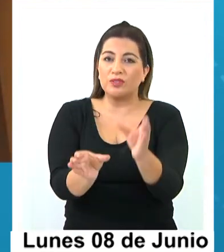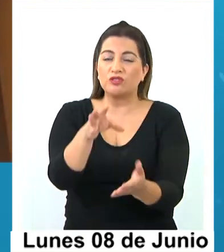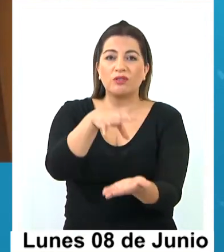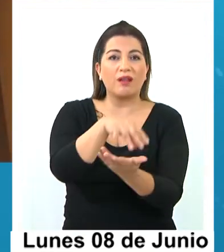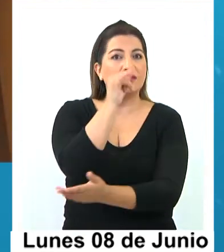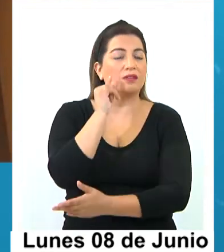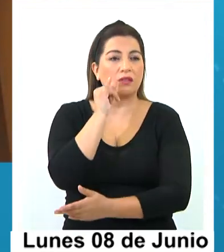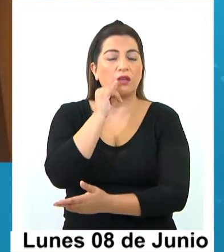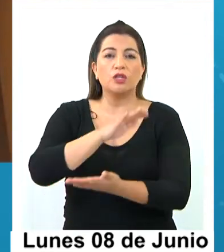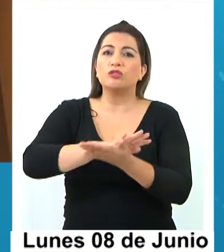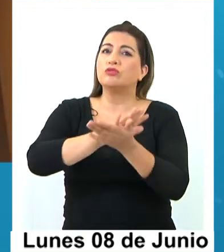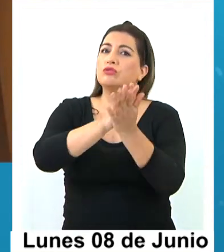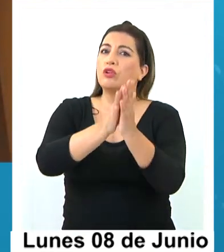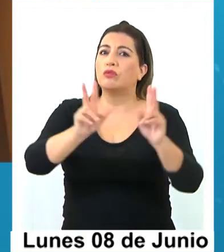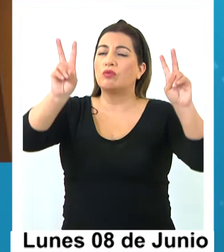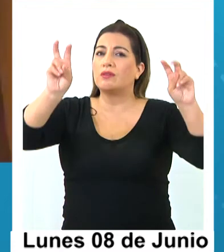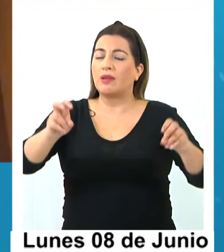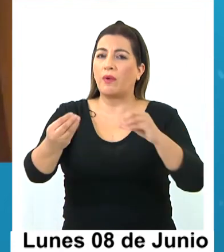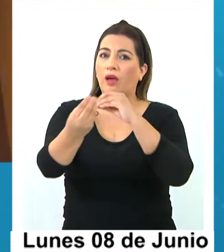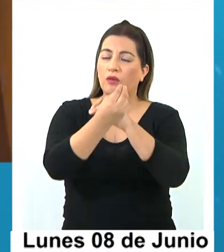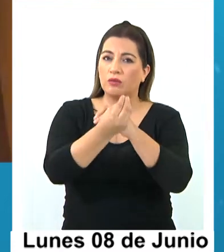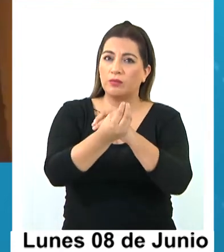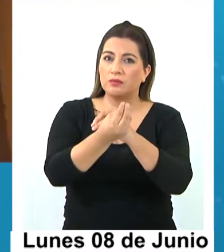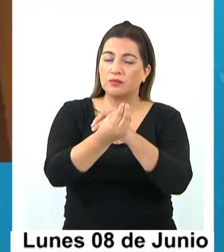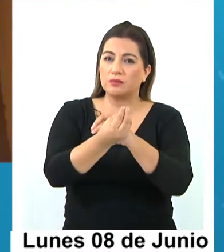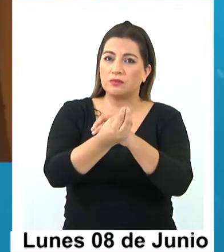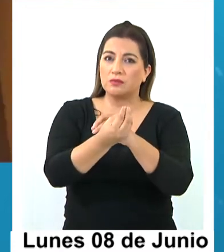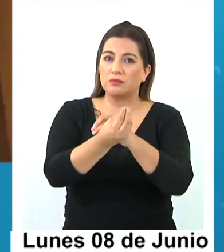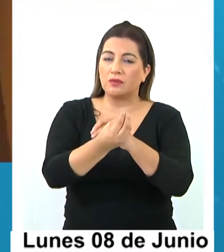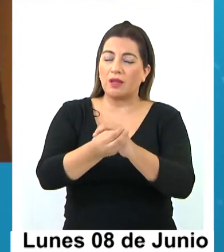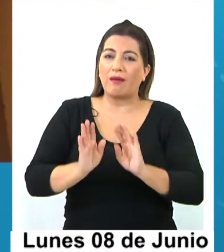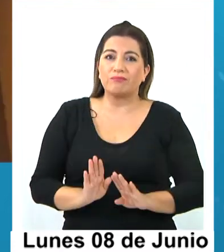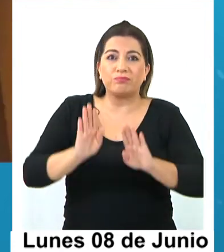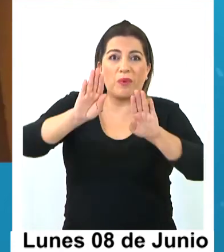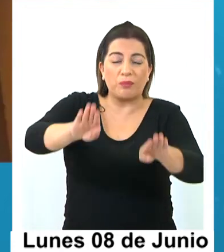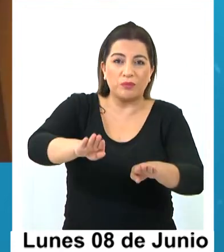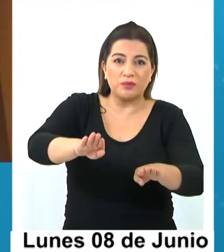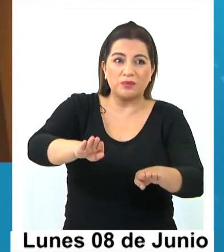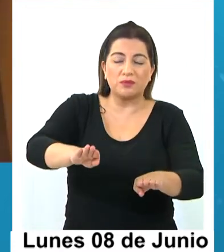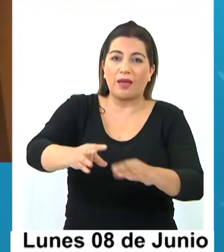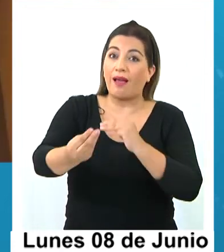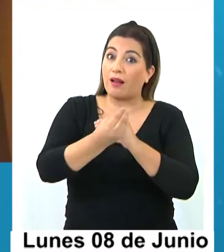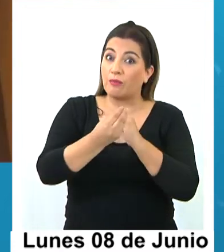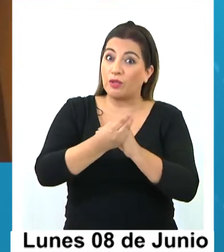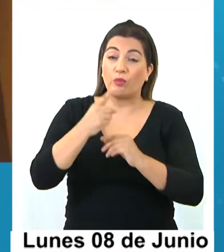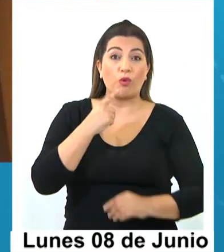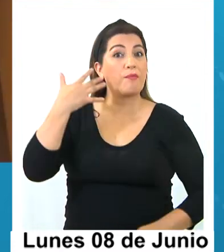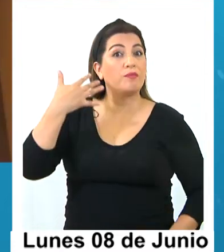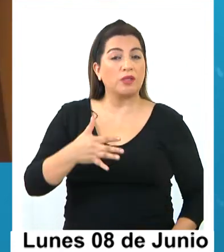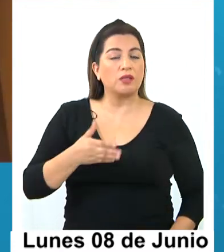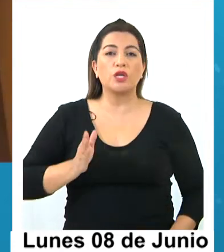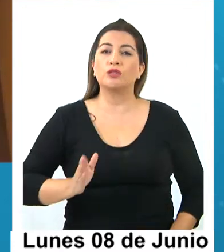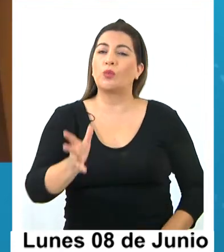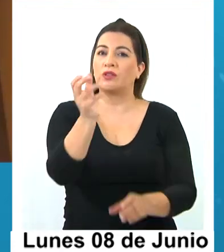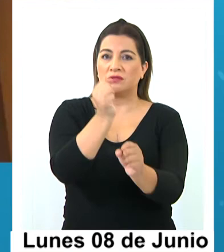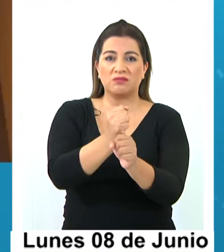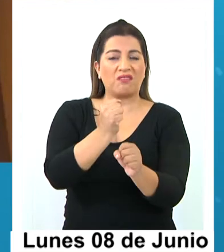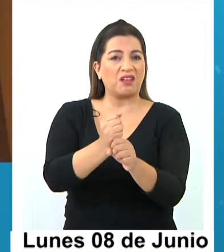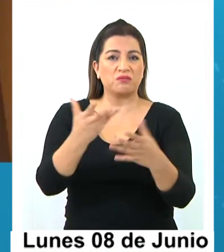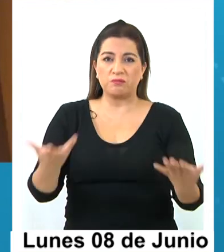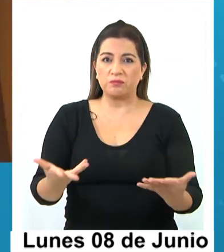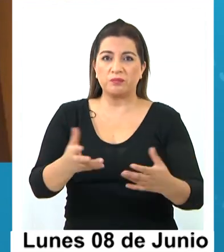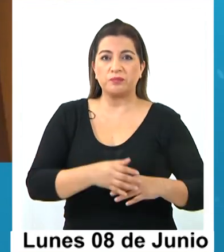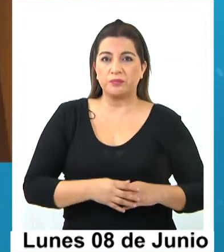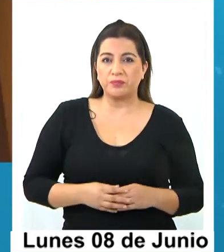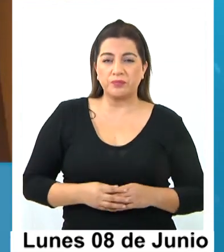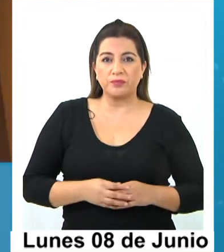región y por tanto todos los eslabones asociados a esta cadena de suministro, que en este caso es el alimento, va a seguir operando como